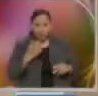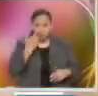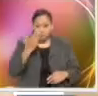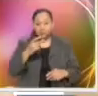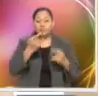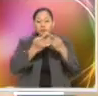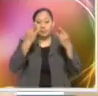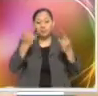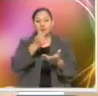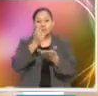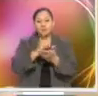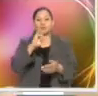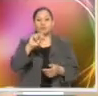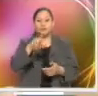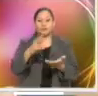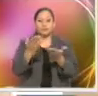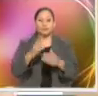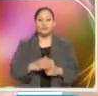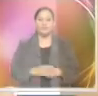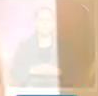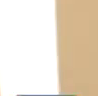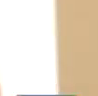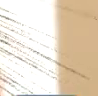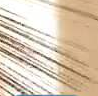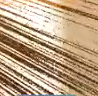Contar en Leyendas de la Ciudad, Juan Becerra.